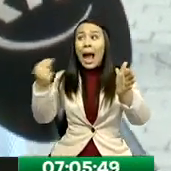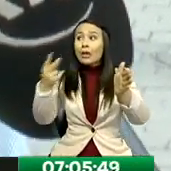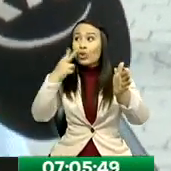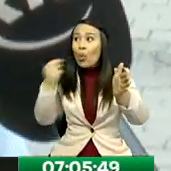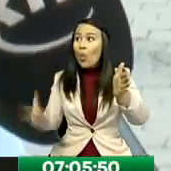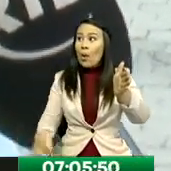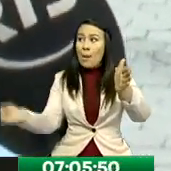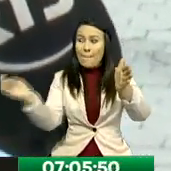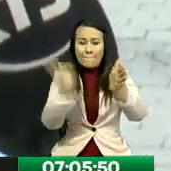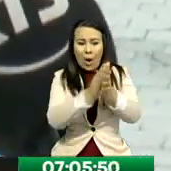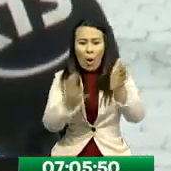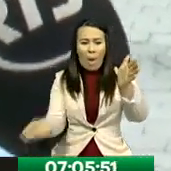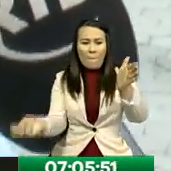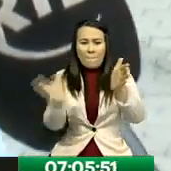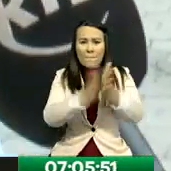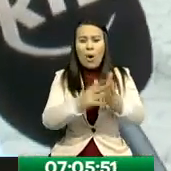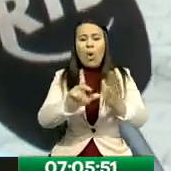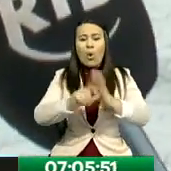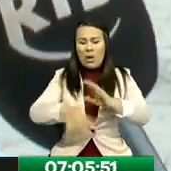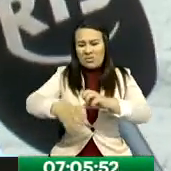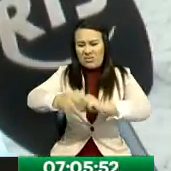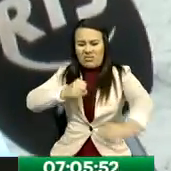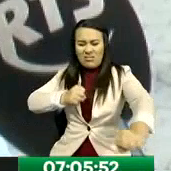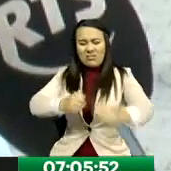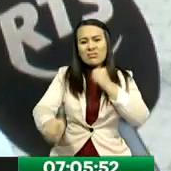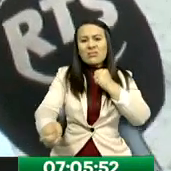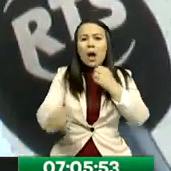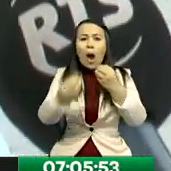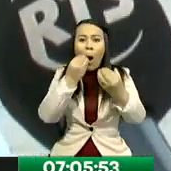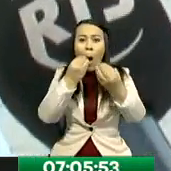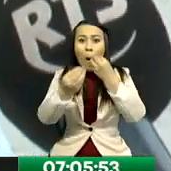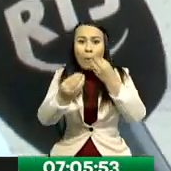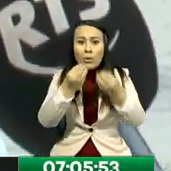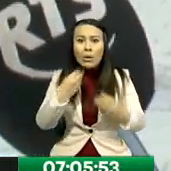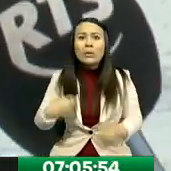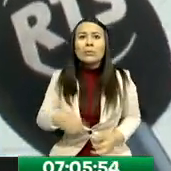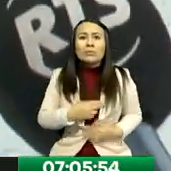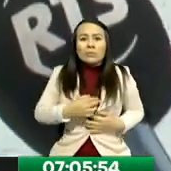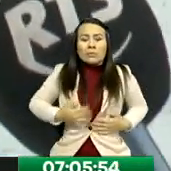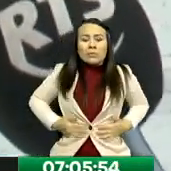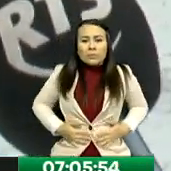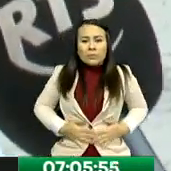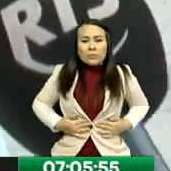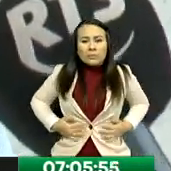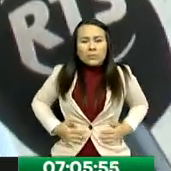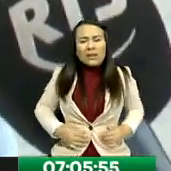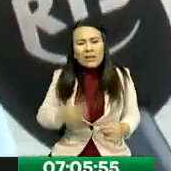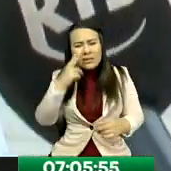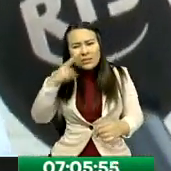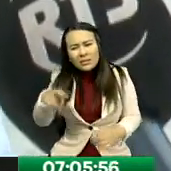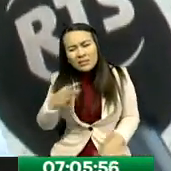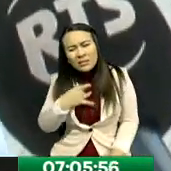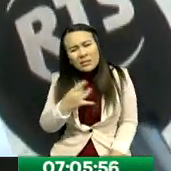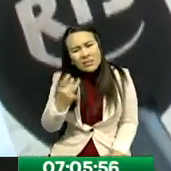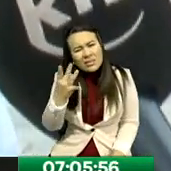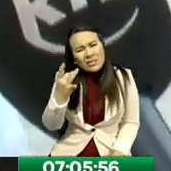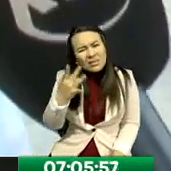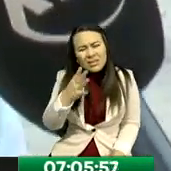brotaron los ojos ellos se los comió. Y posteriormente pues abrió con una navaja el estómago y se las comió las vísceras. Eso nos ha